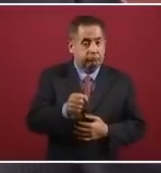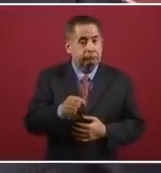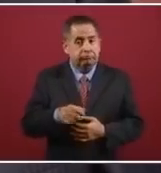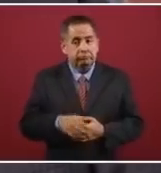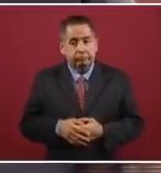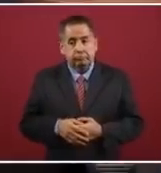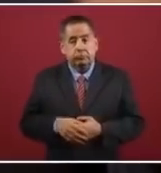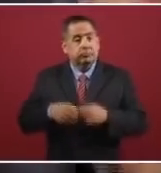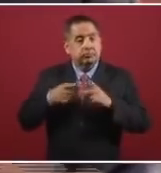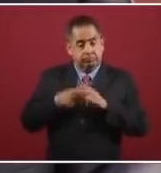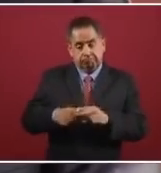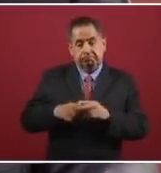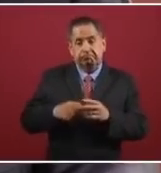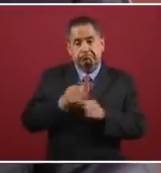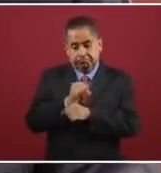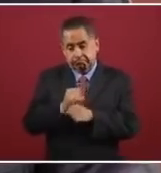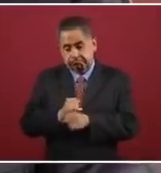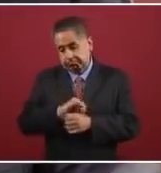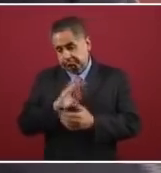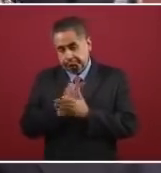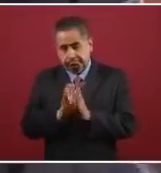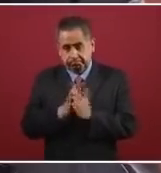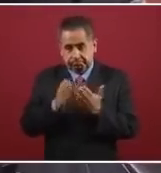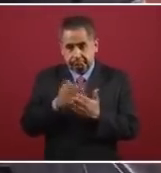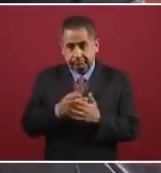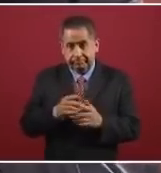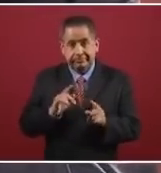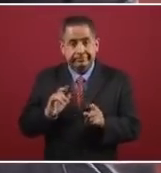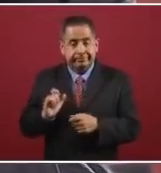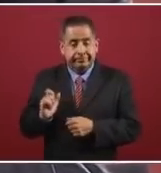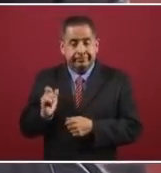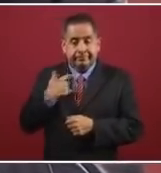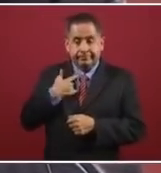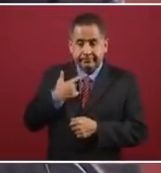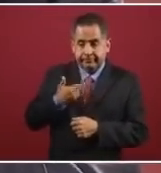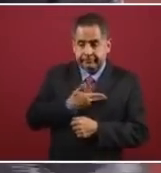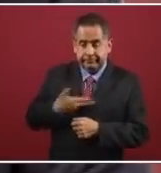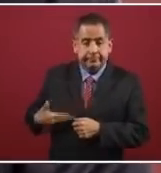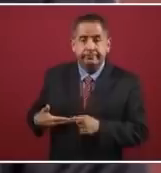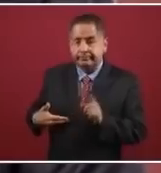y le abren un expediente al expresidente.